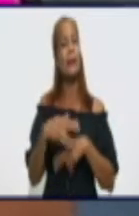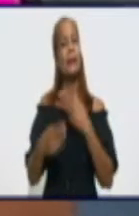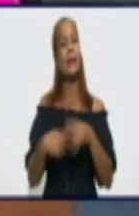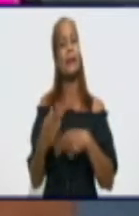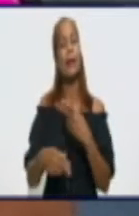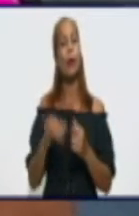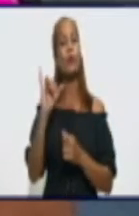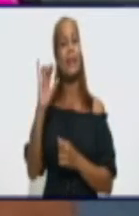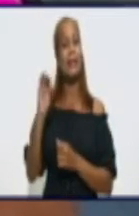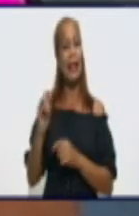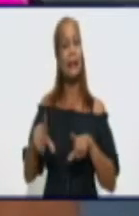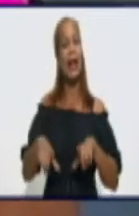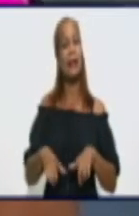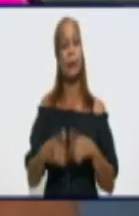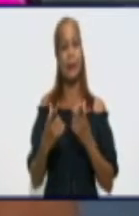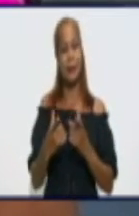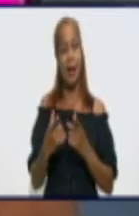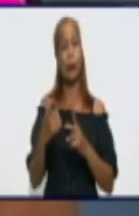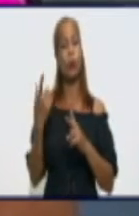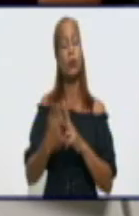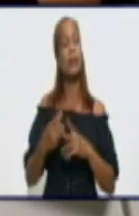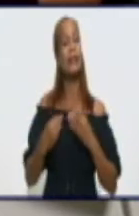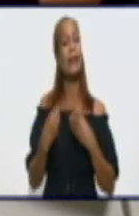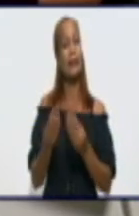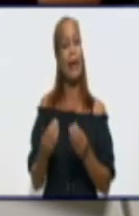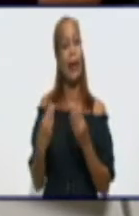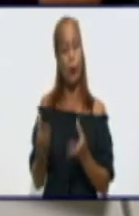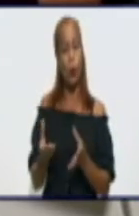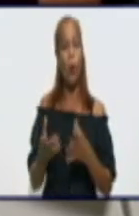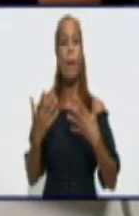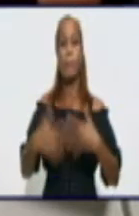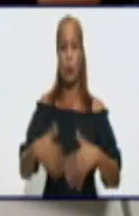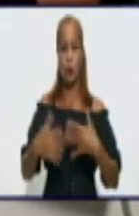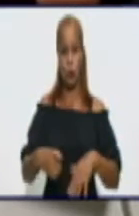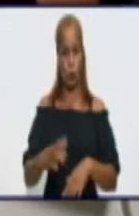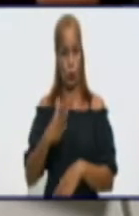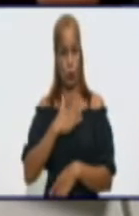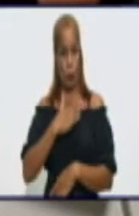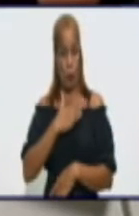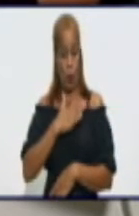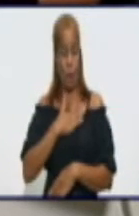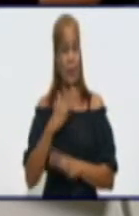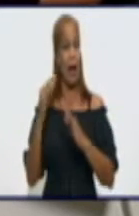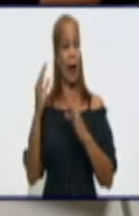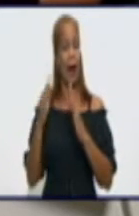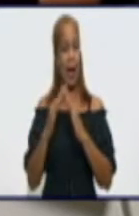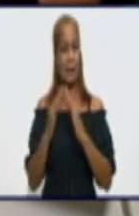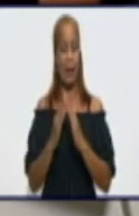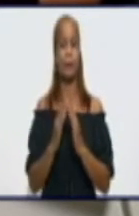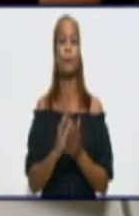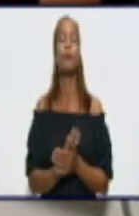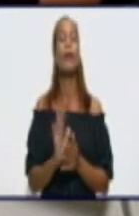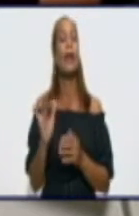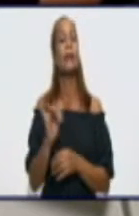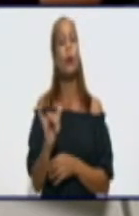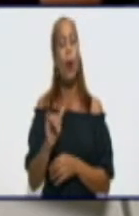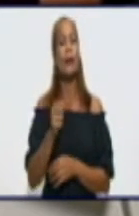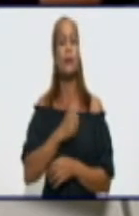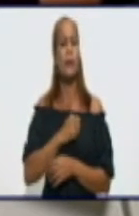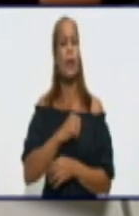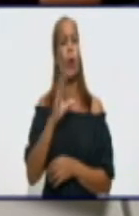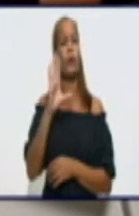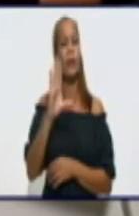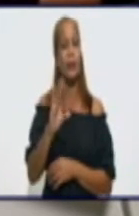centros de aislamiento con producciones de sus propias parcelas. Sí, quiero decirles que ese